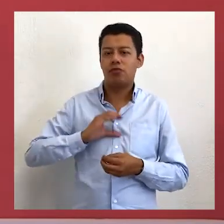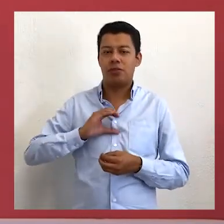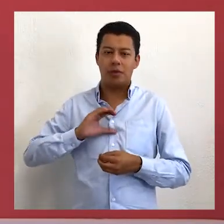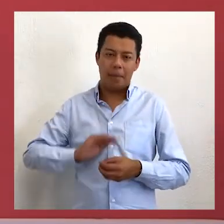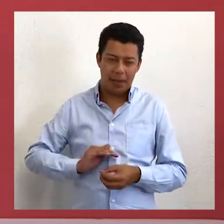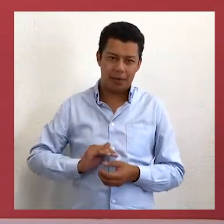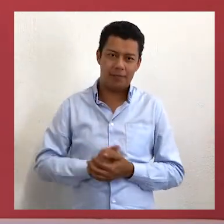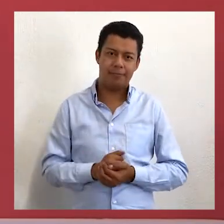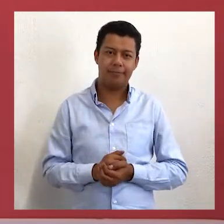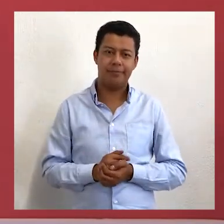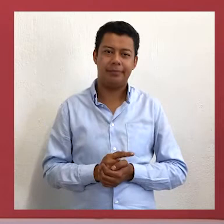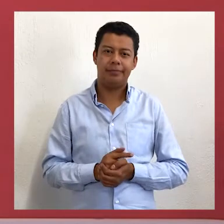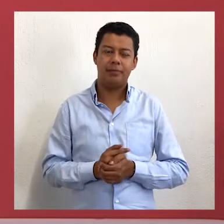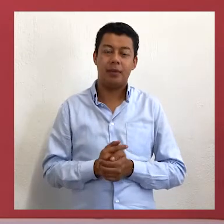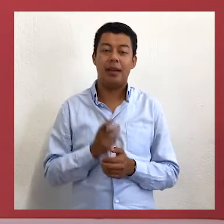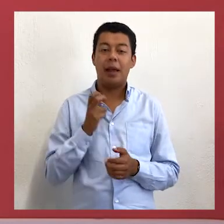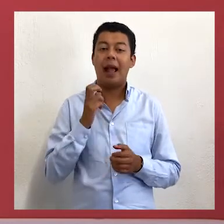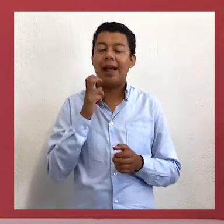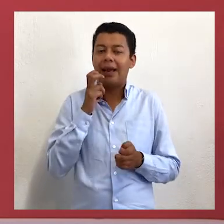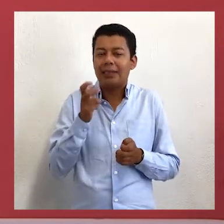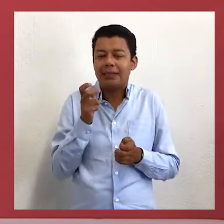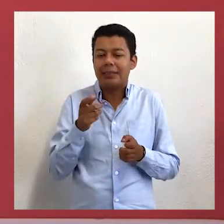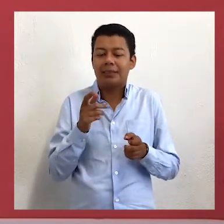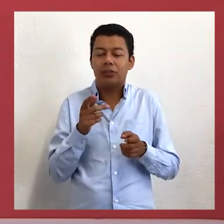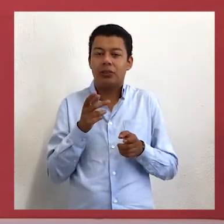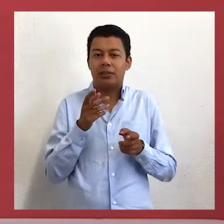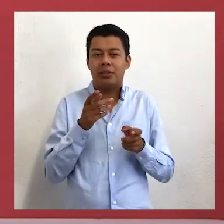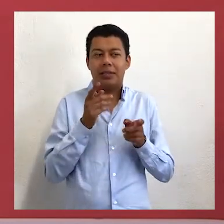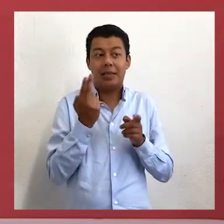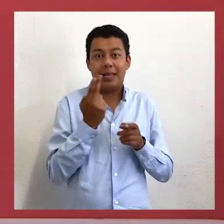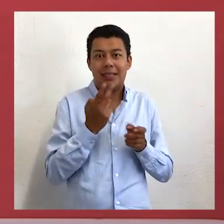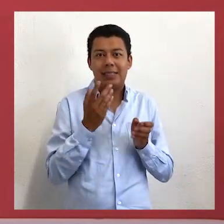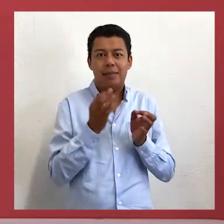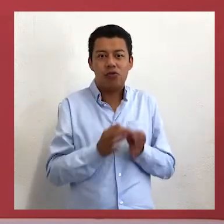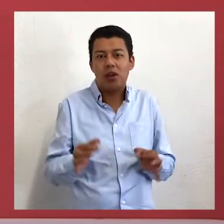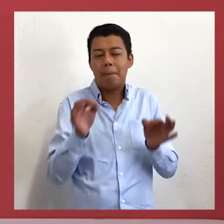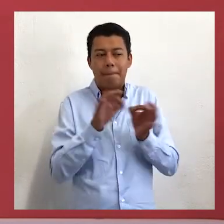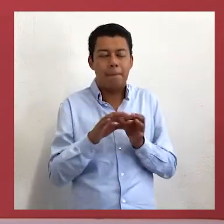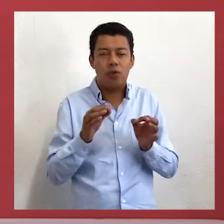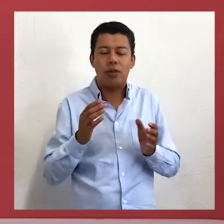debemos fomentar el autoestima, debemos fomentar esta